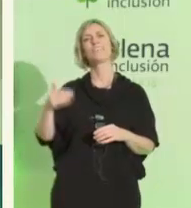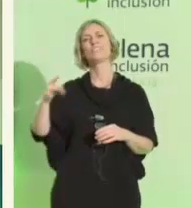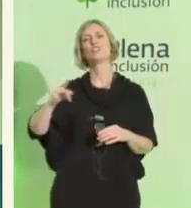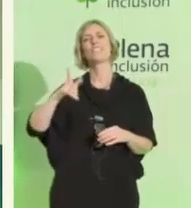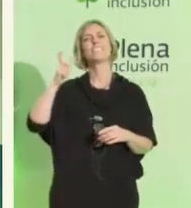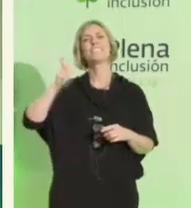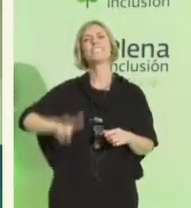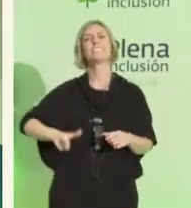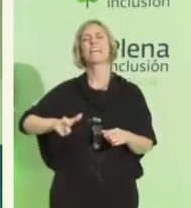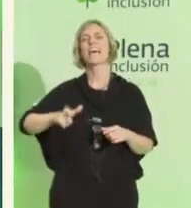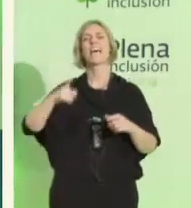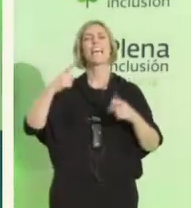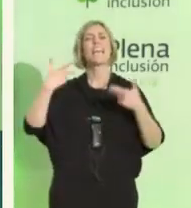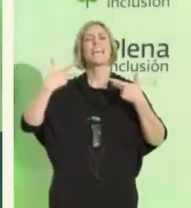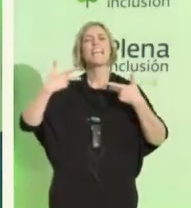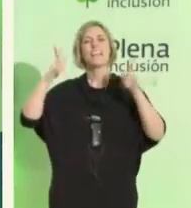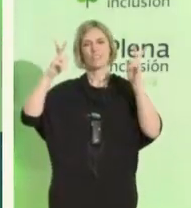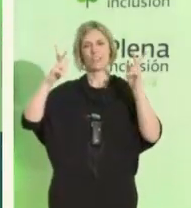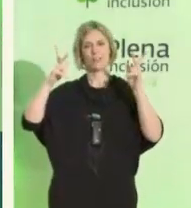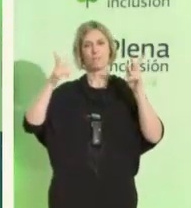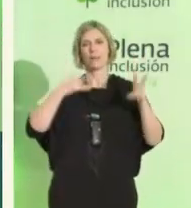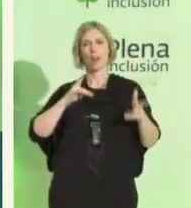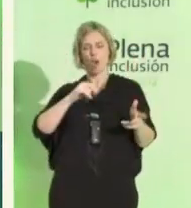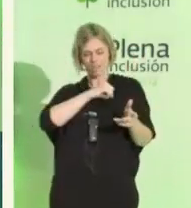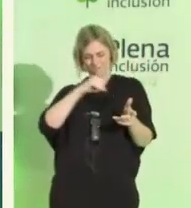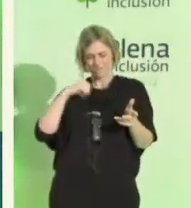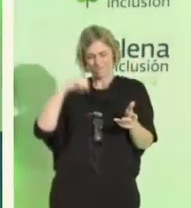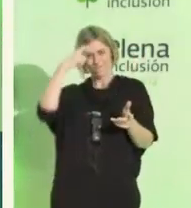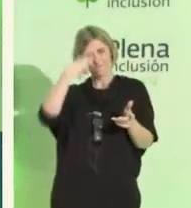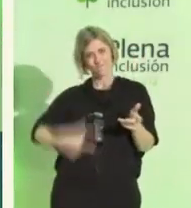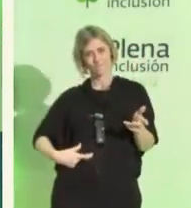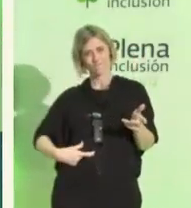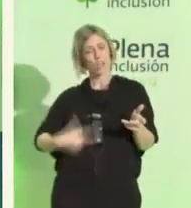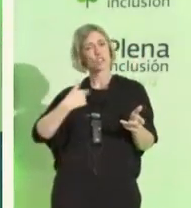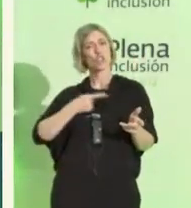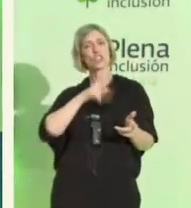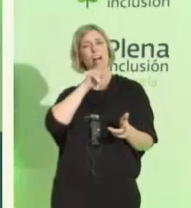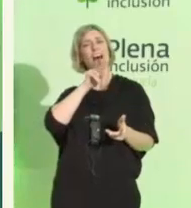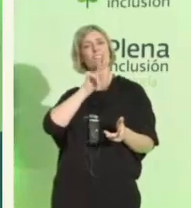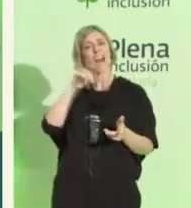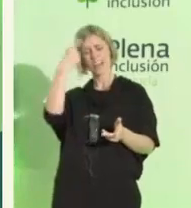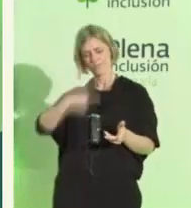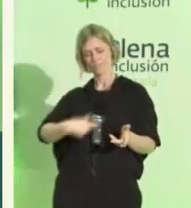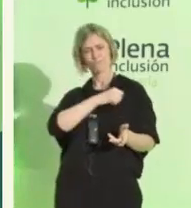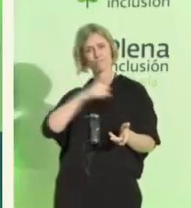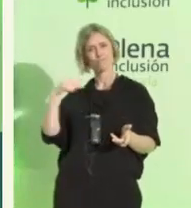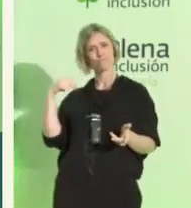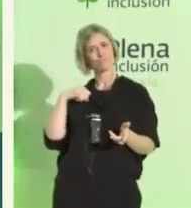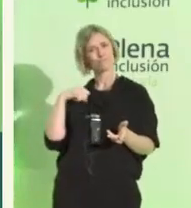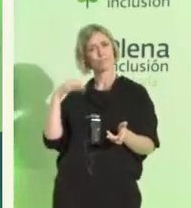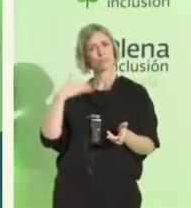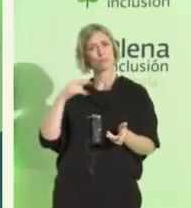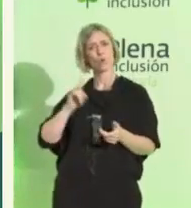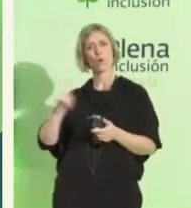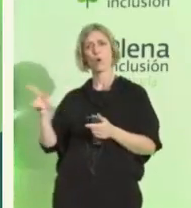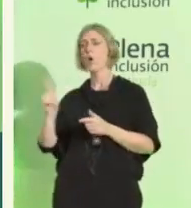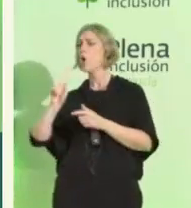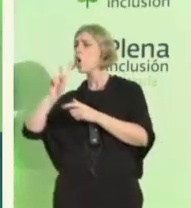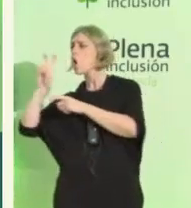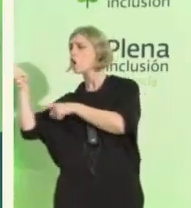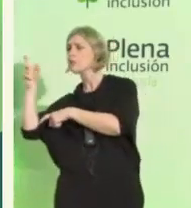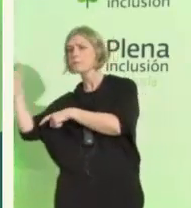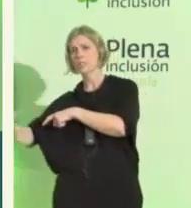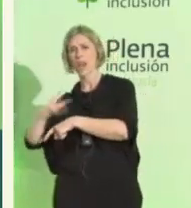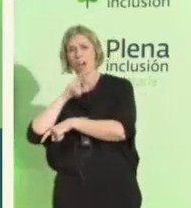pero en primeras personas hablamos por nosotros que nadie hable por los demás nadie tiene que hablar por nosotros